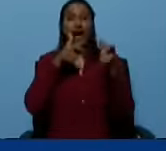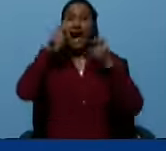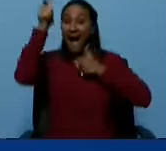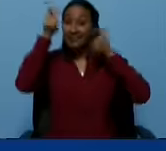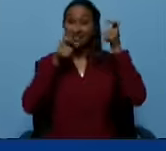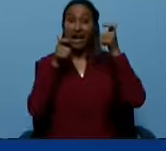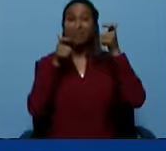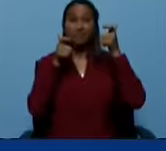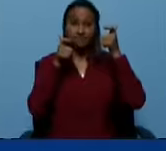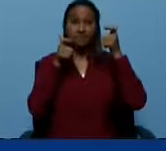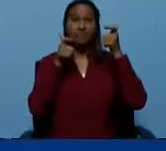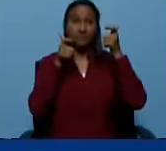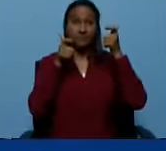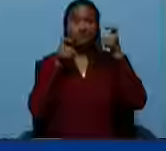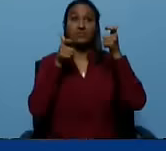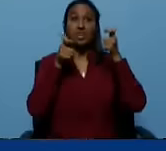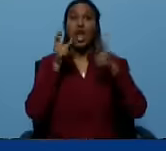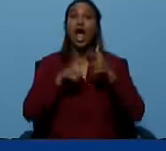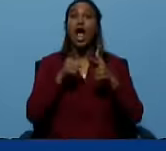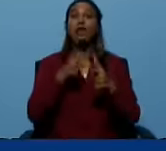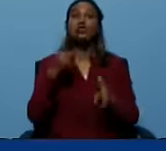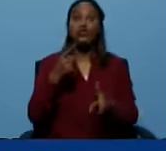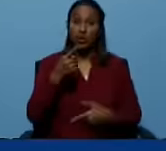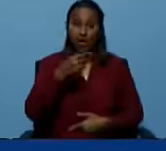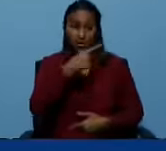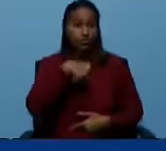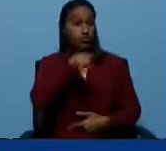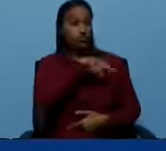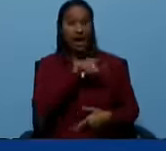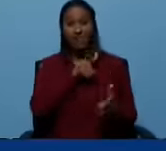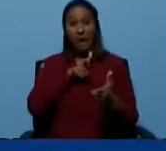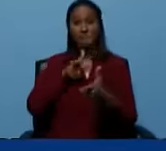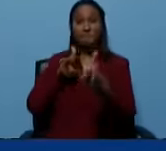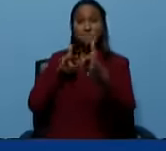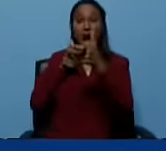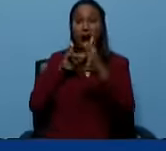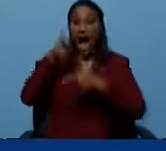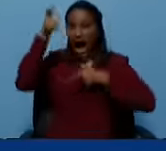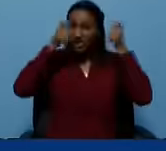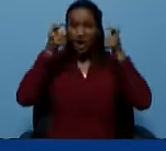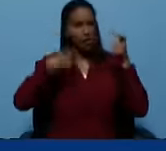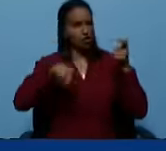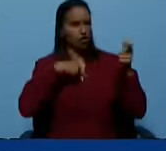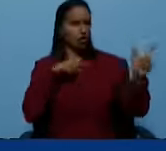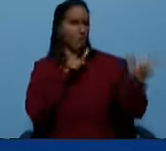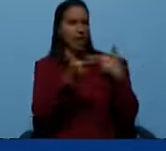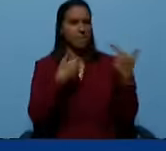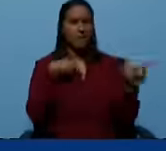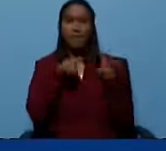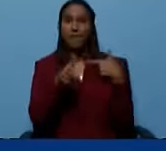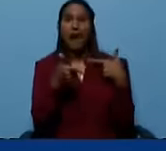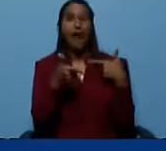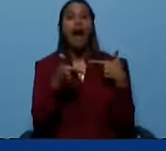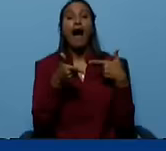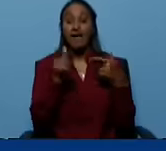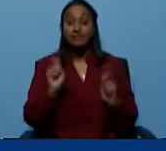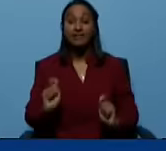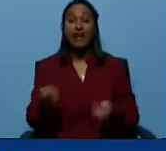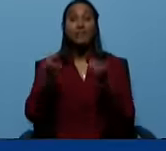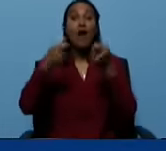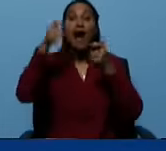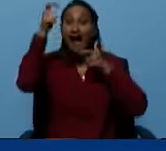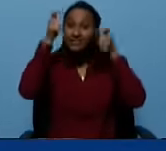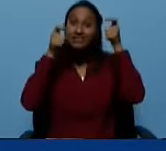y dijeron, si disparan contra este hombre nos matamos todos. Y salvaron a nuestro comandante, no era su hora de morir. Y Chávez,